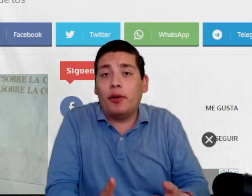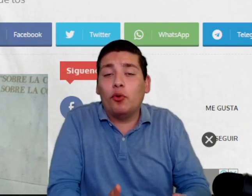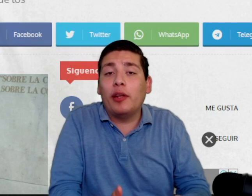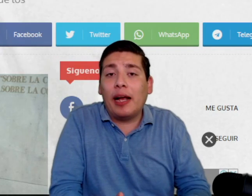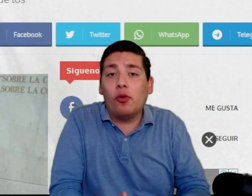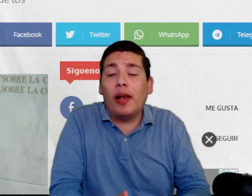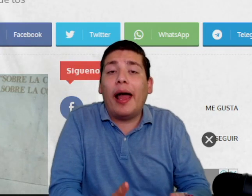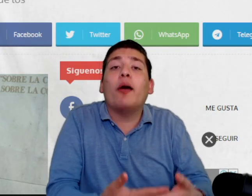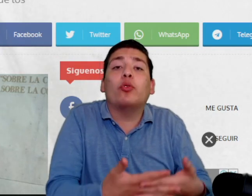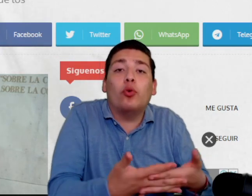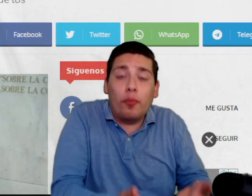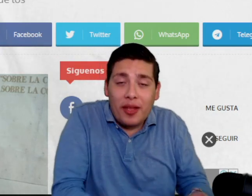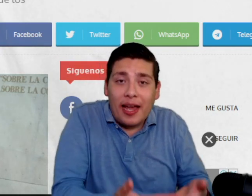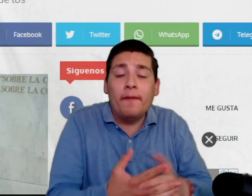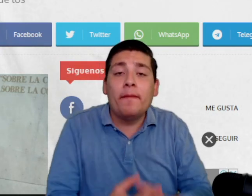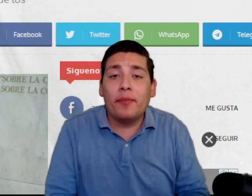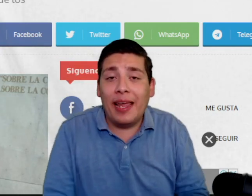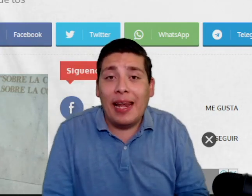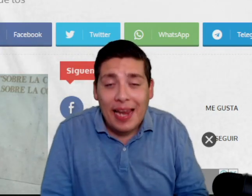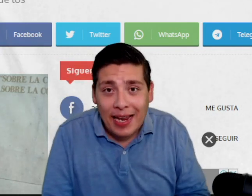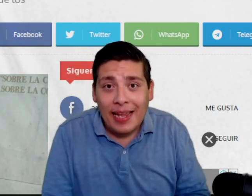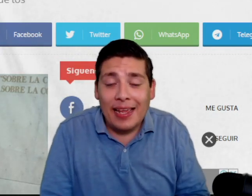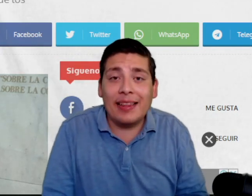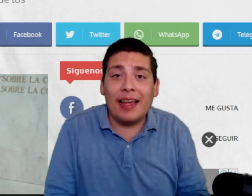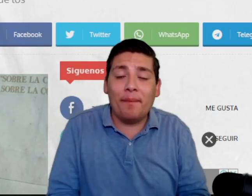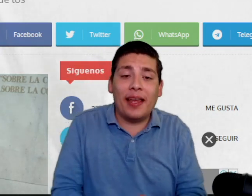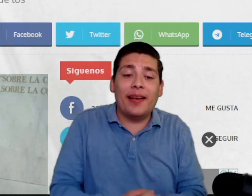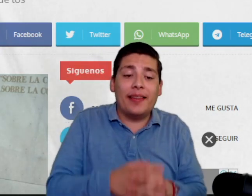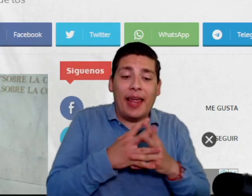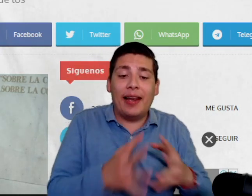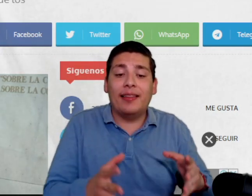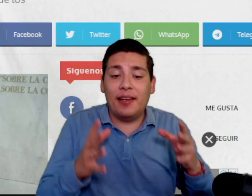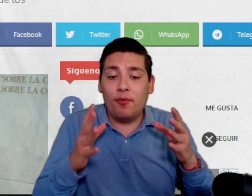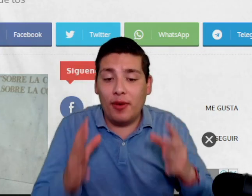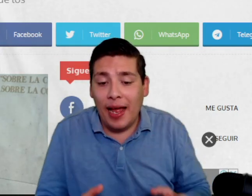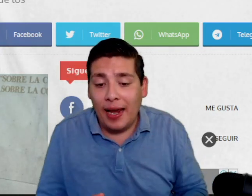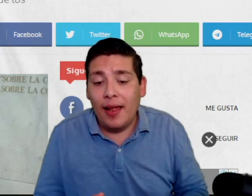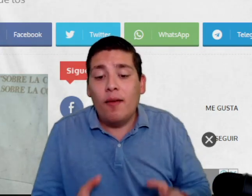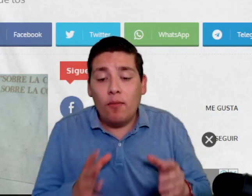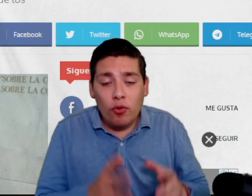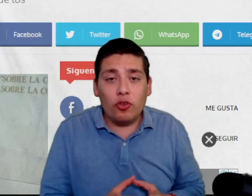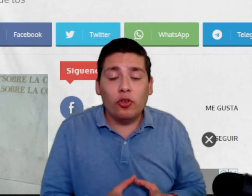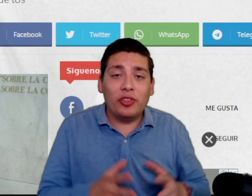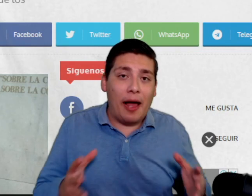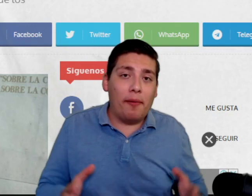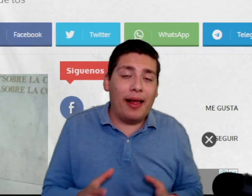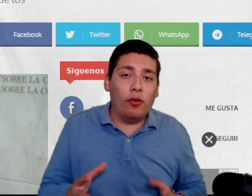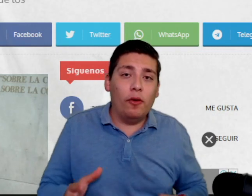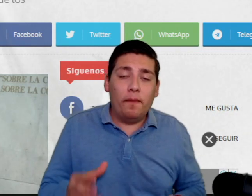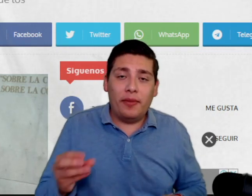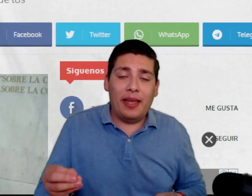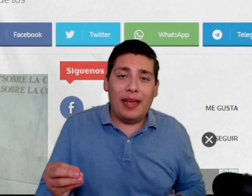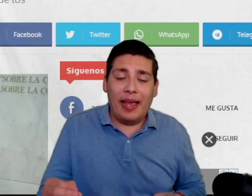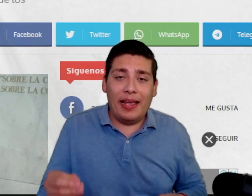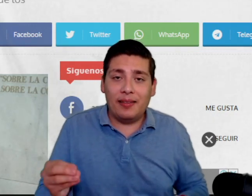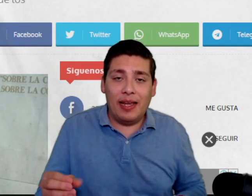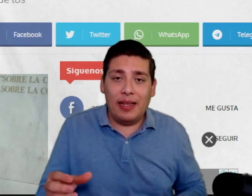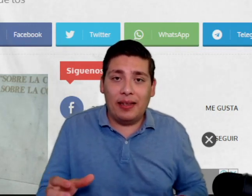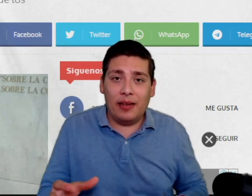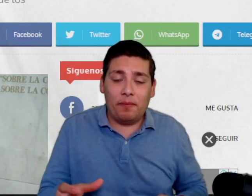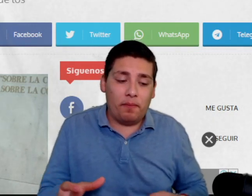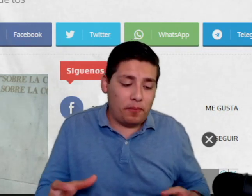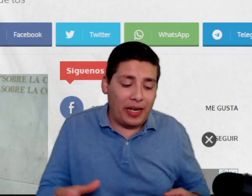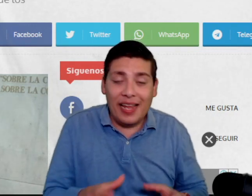que ha perjudicado la autonomía del INE y también del tribunal. Mucho se ha hablado de